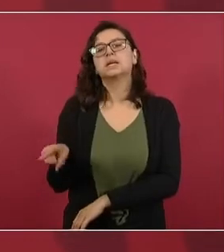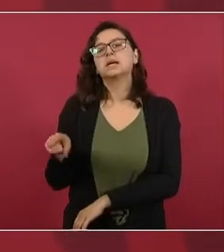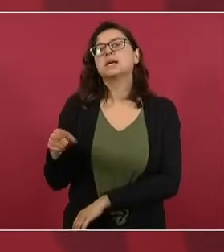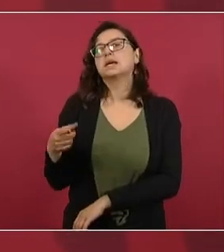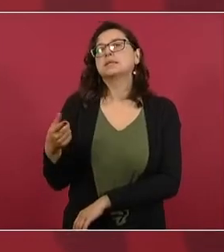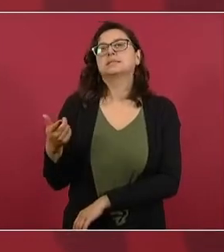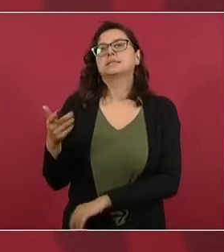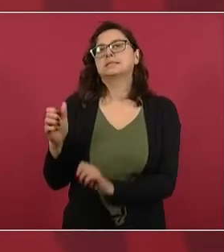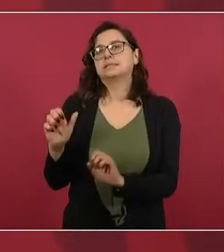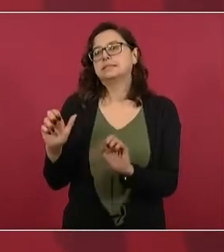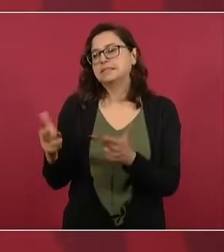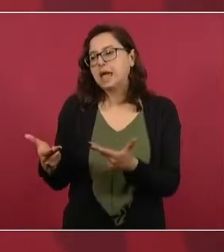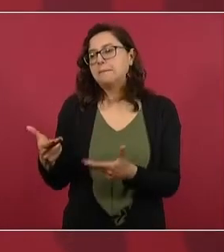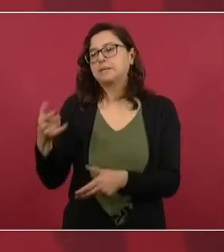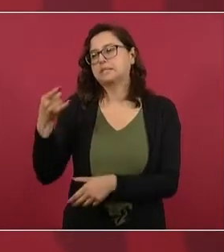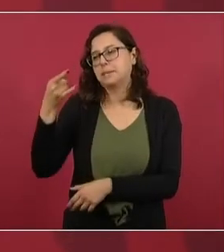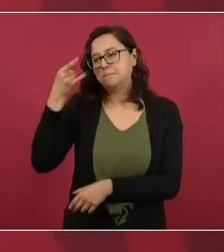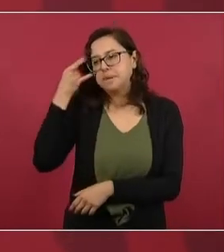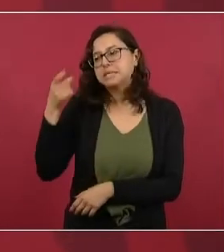en Campeche,